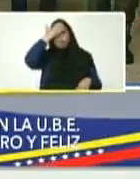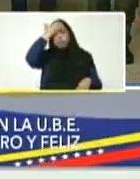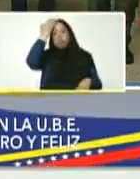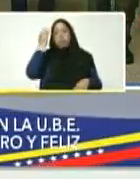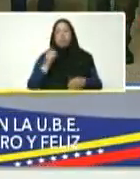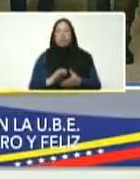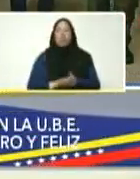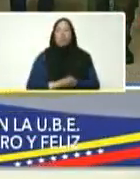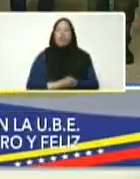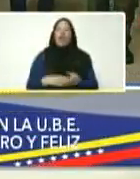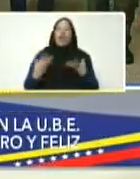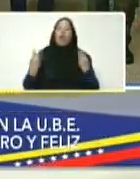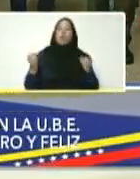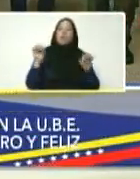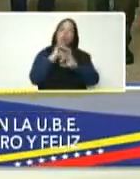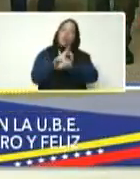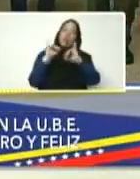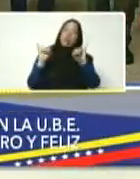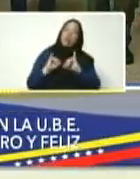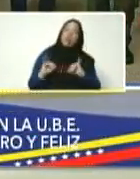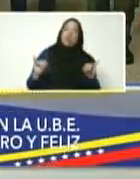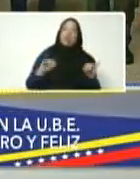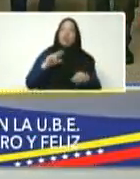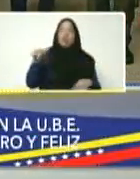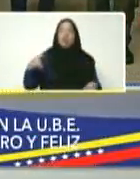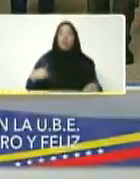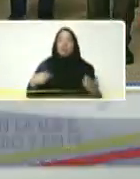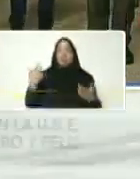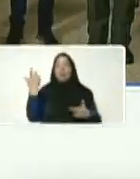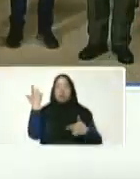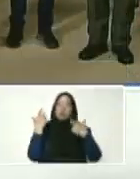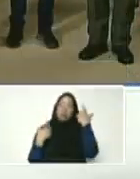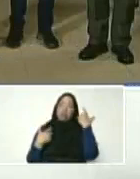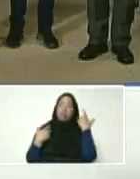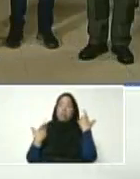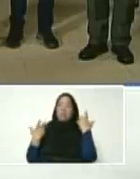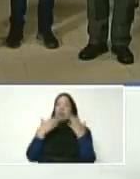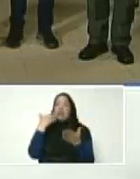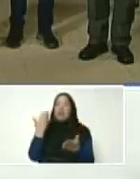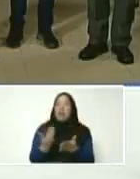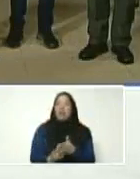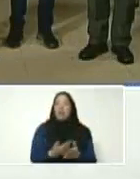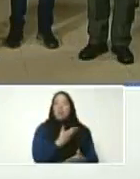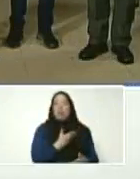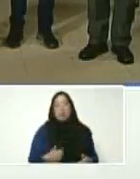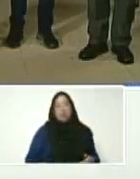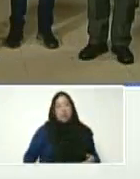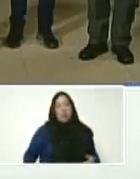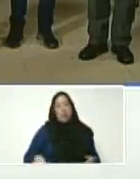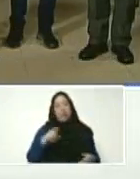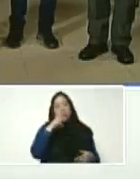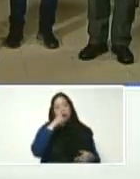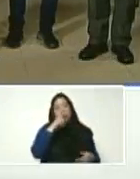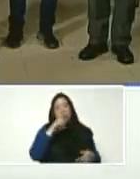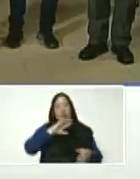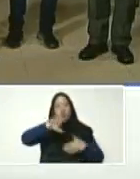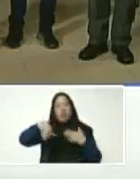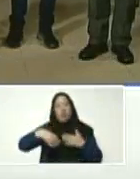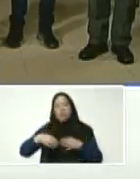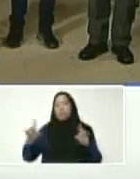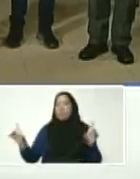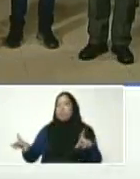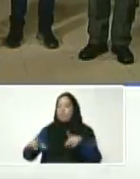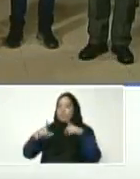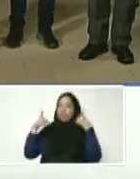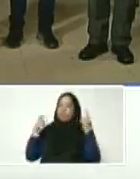se respira aquí en Unidad Cívico-Militar con nuestro comandante de SODI. Le damos las gracias, presidente, y todo el amor del pueblo de La Guaira,